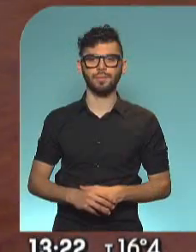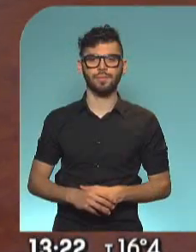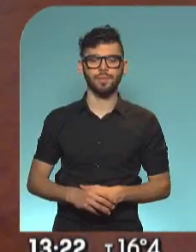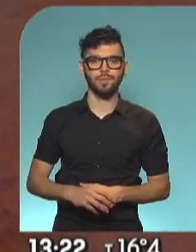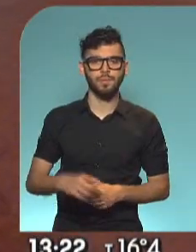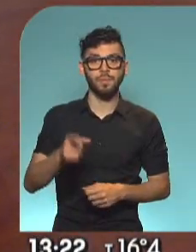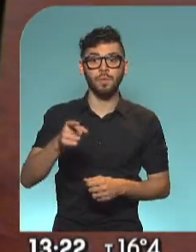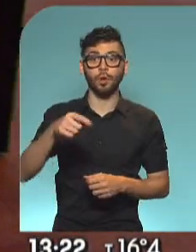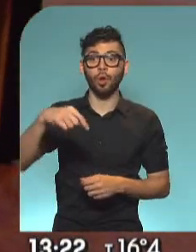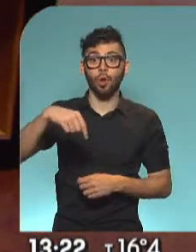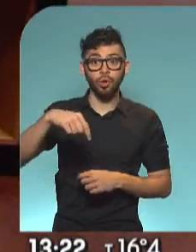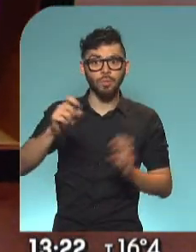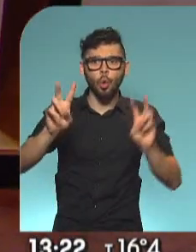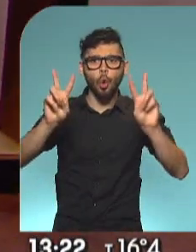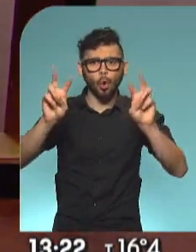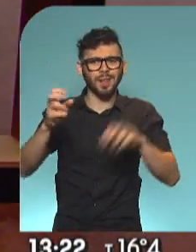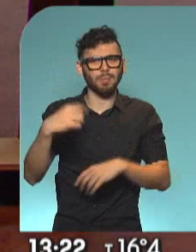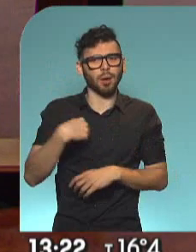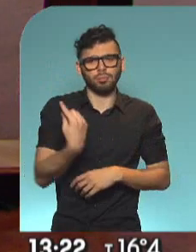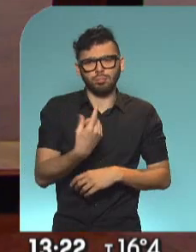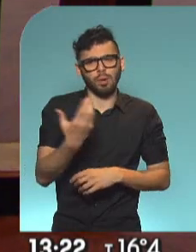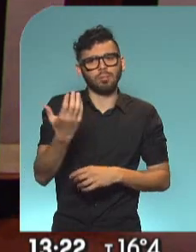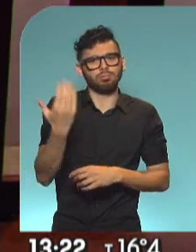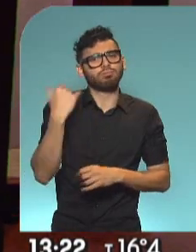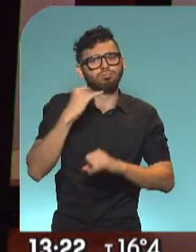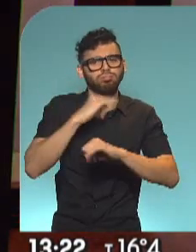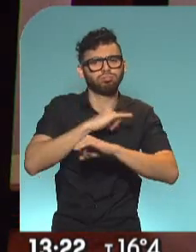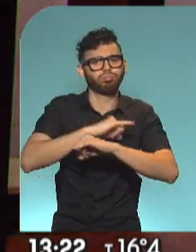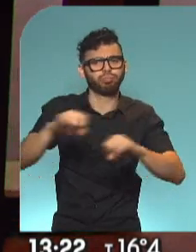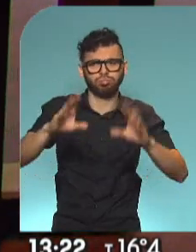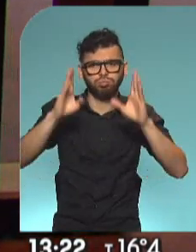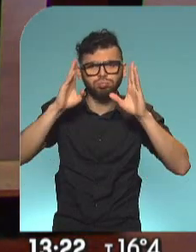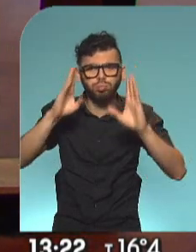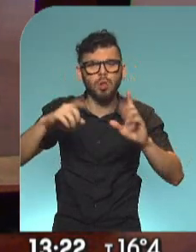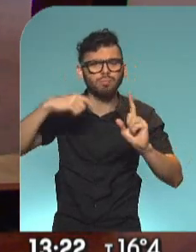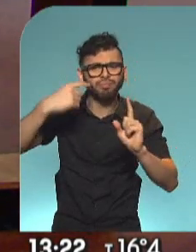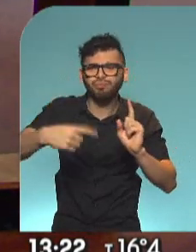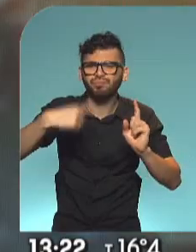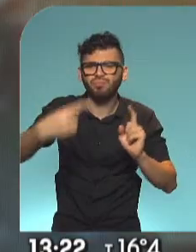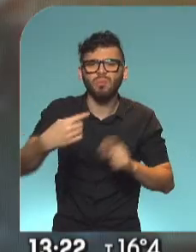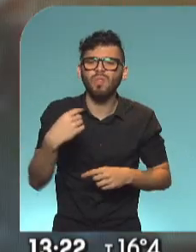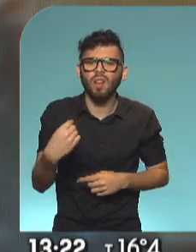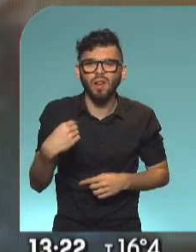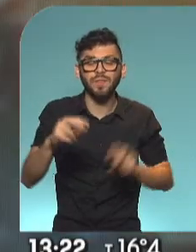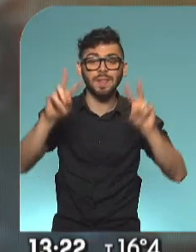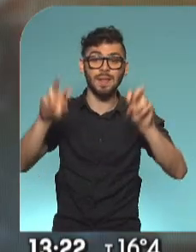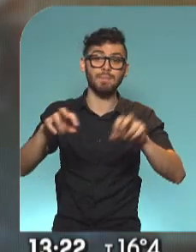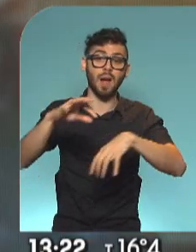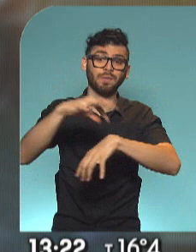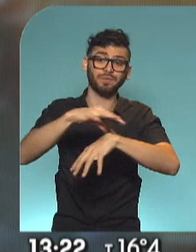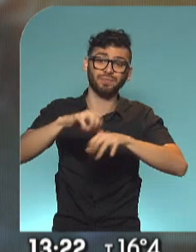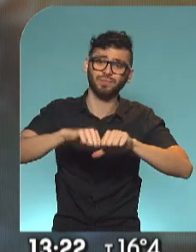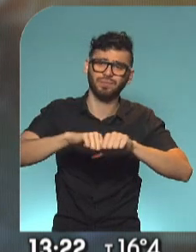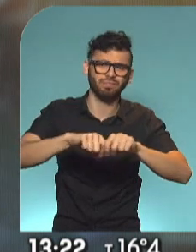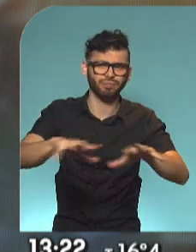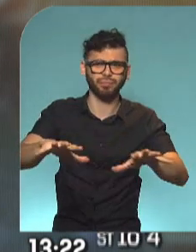Uno de los temas de los que les avisamos que nos vamos a ocupar programa tras programa es el tema de la pandemia y sobre todo los efectos